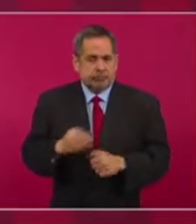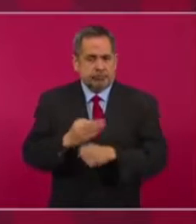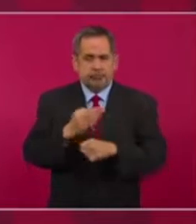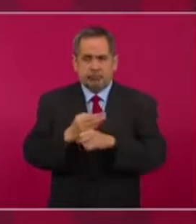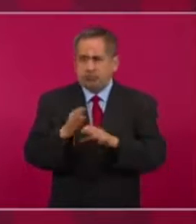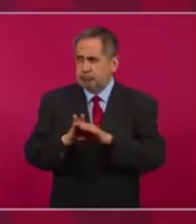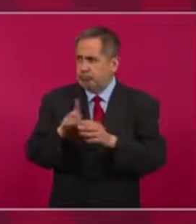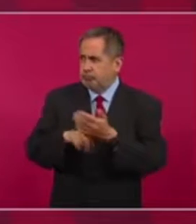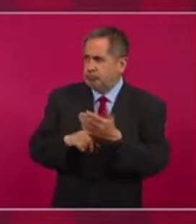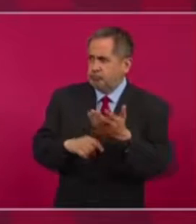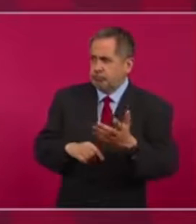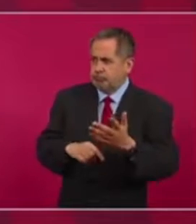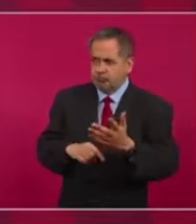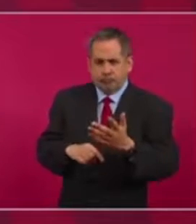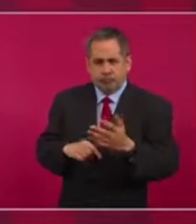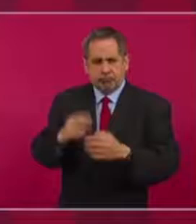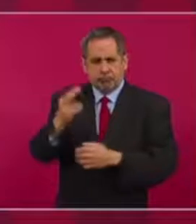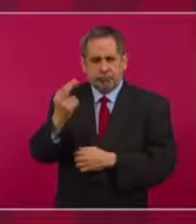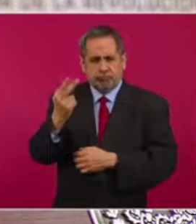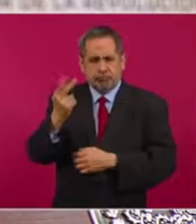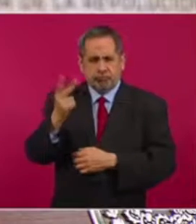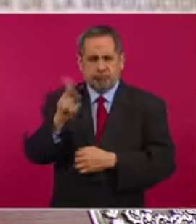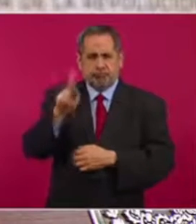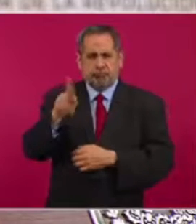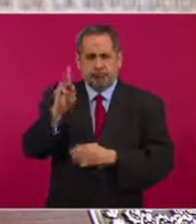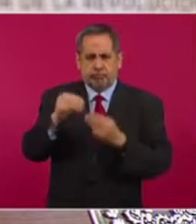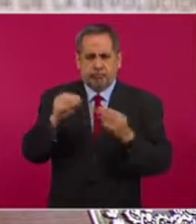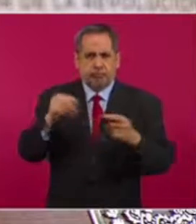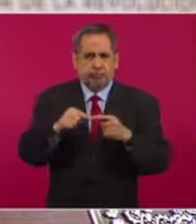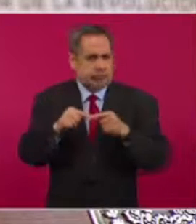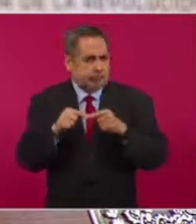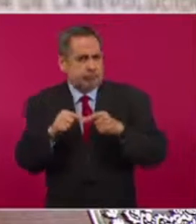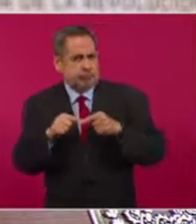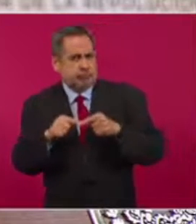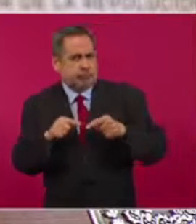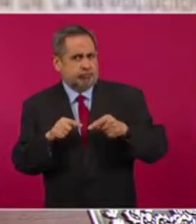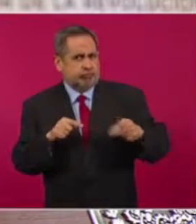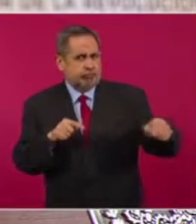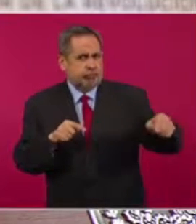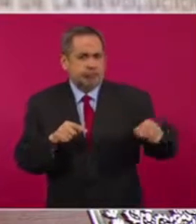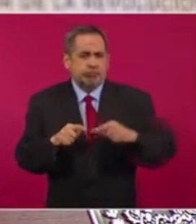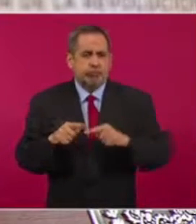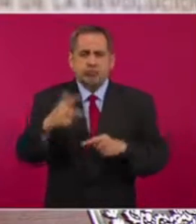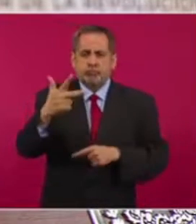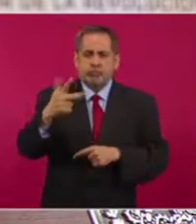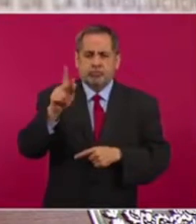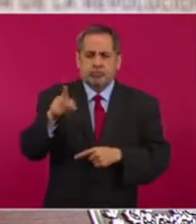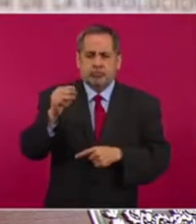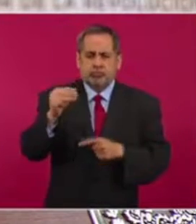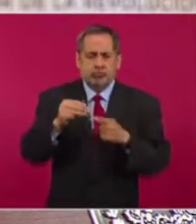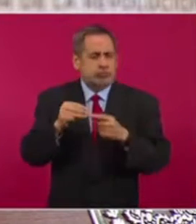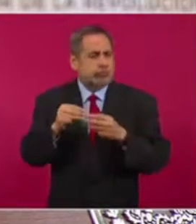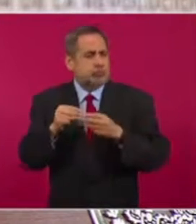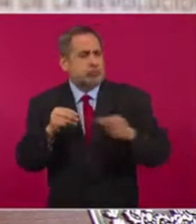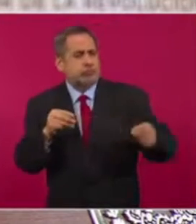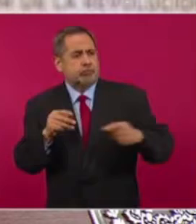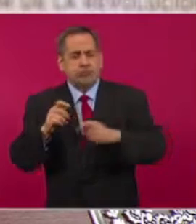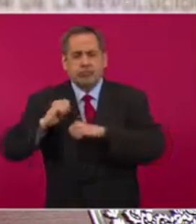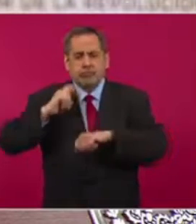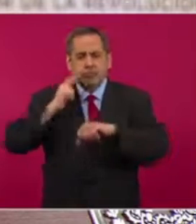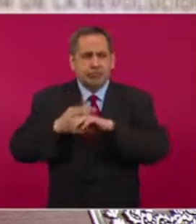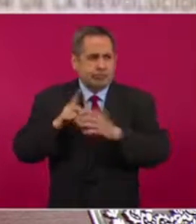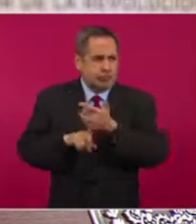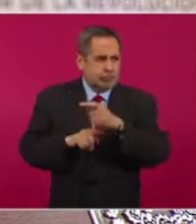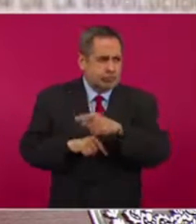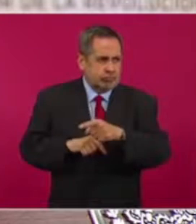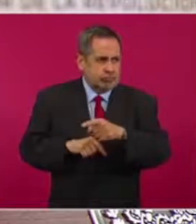son 25 kilómetros, 8 kilómetros a cargo de